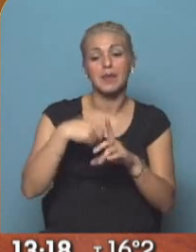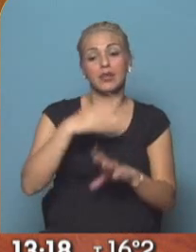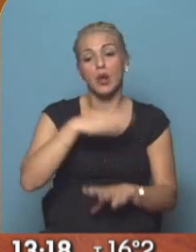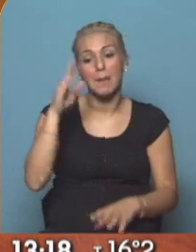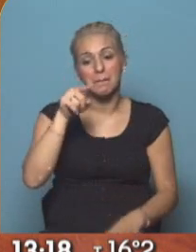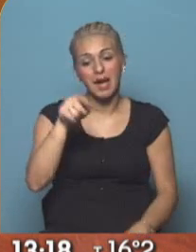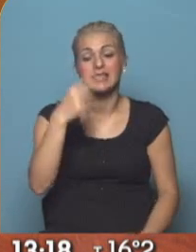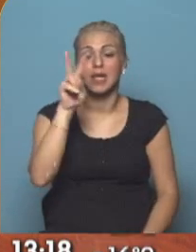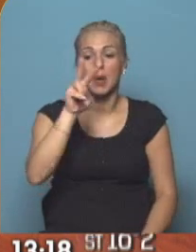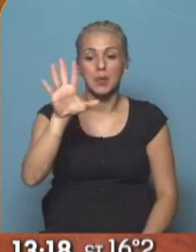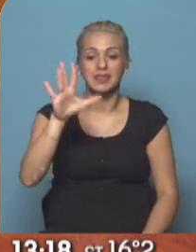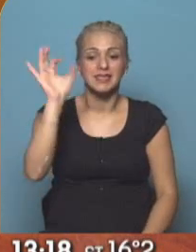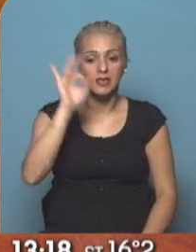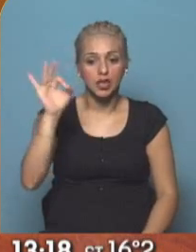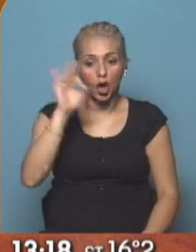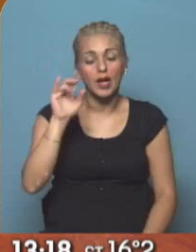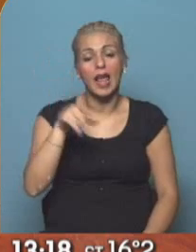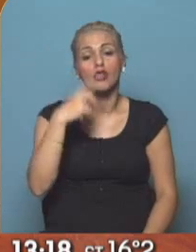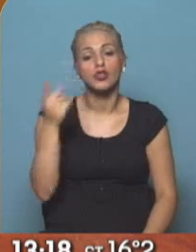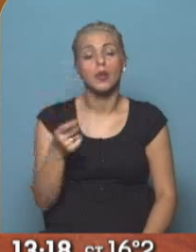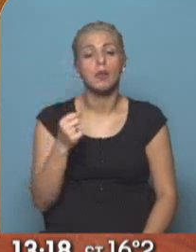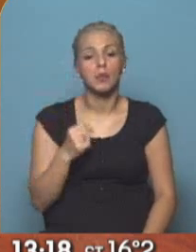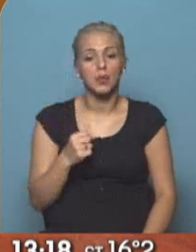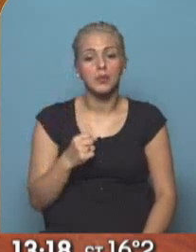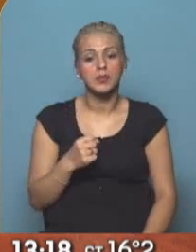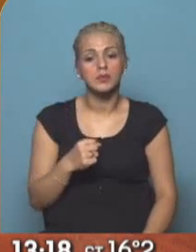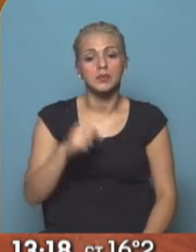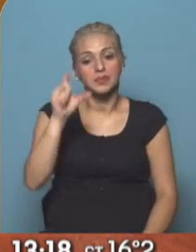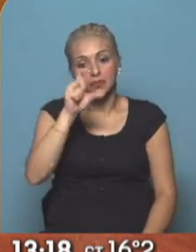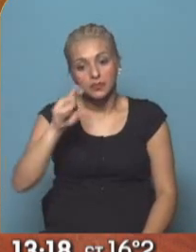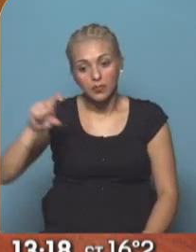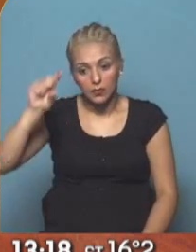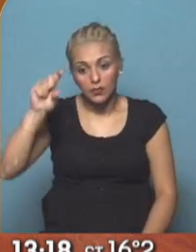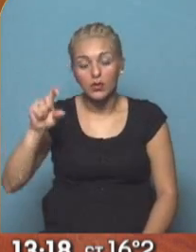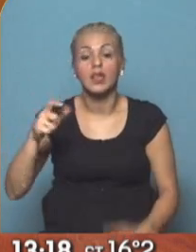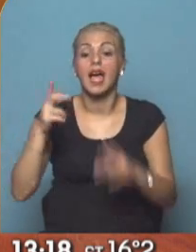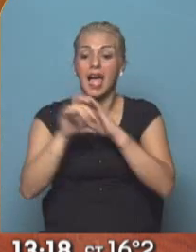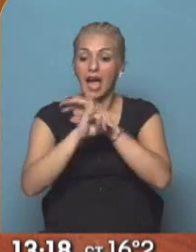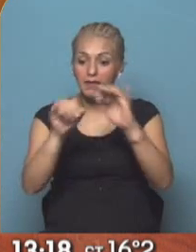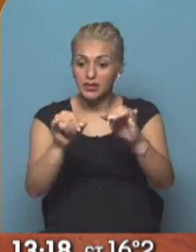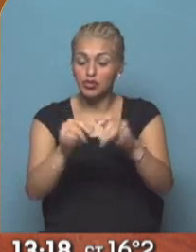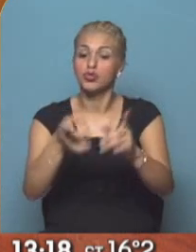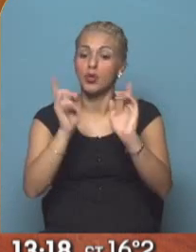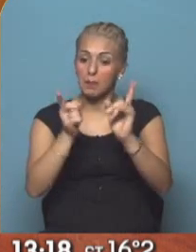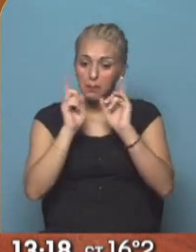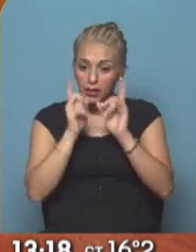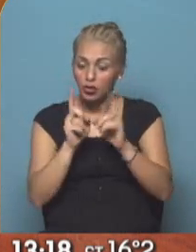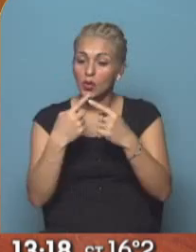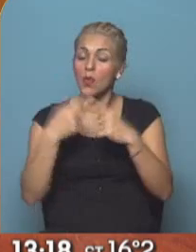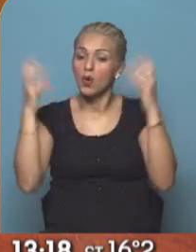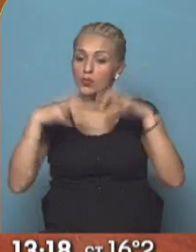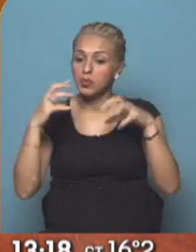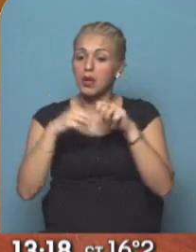rondarán los 25 grados. Y en el litoral, atención que hay otro aviso de alerta, en este caso por abundantes precipitaciones que se van a extender hasta el